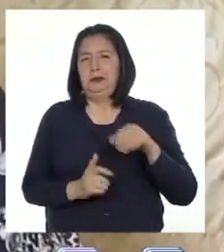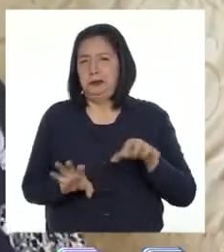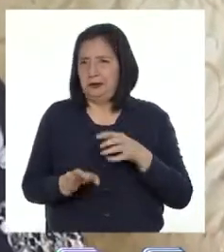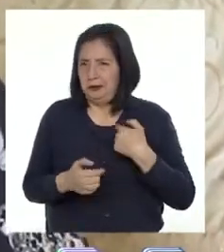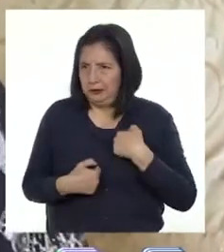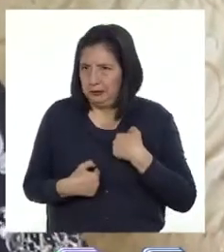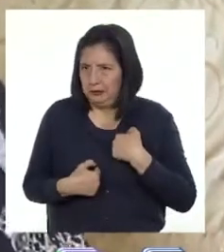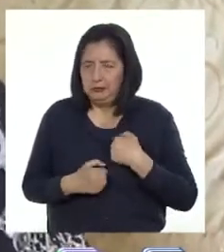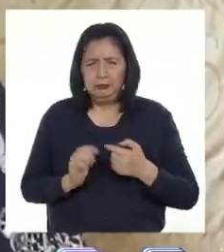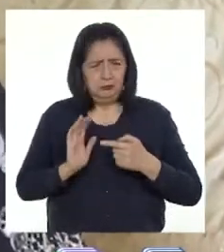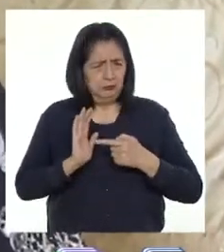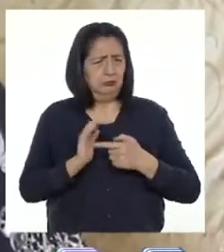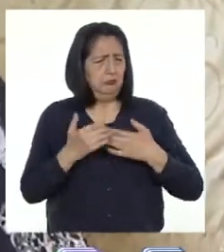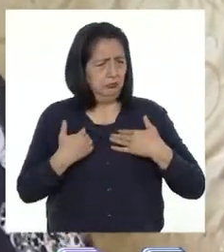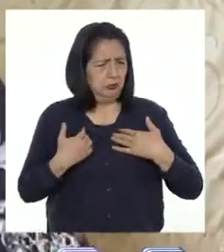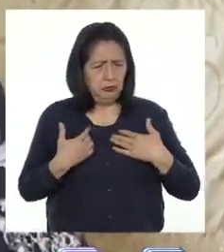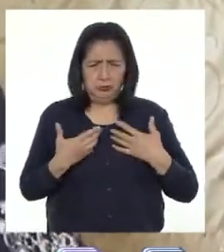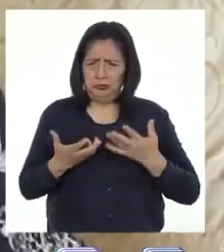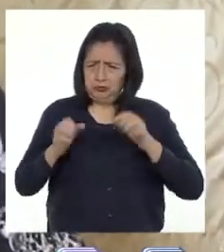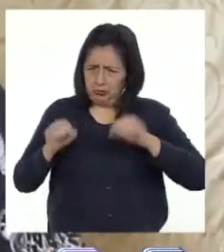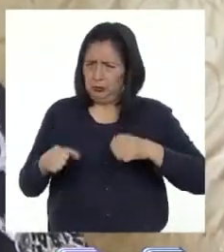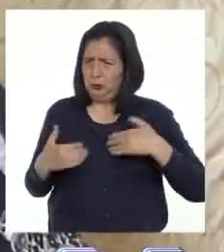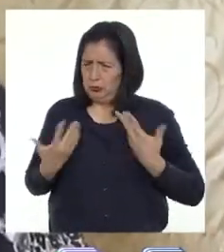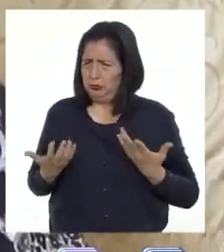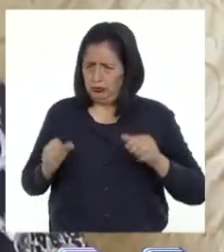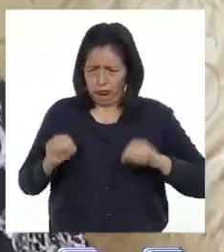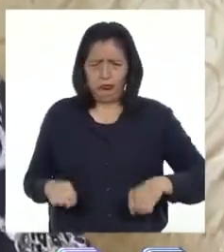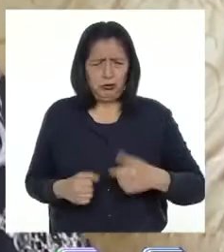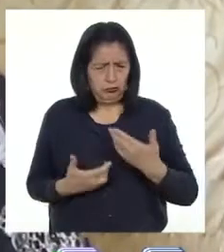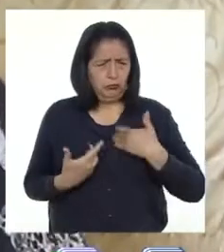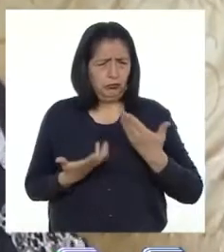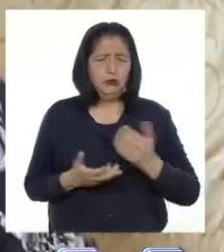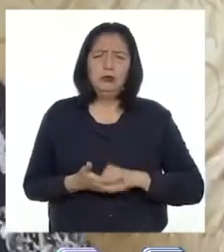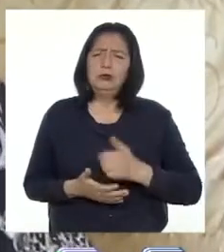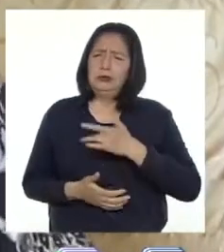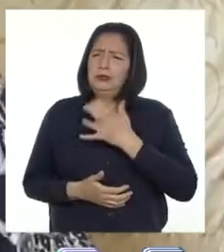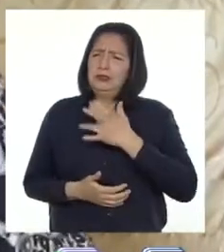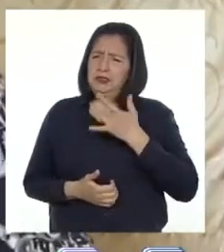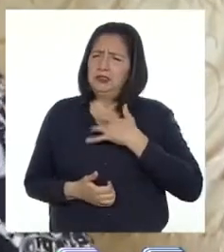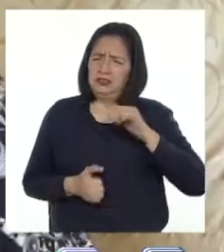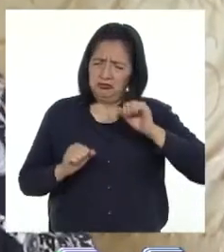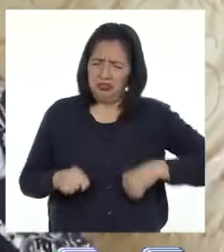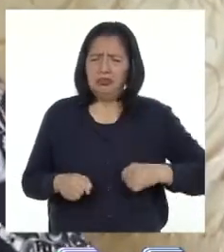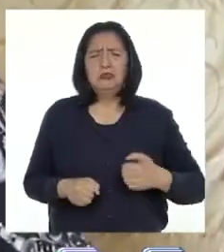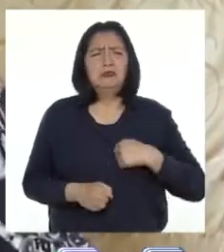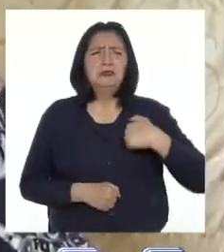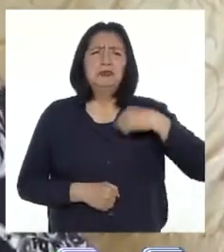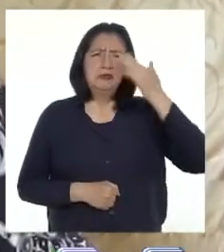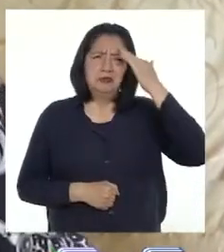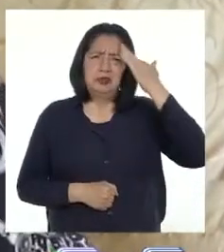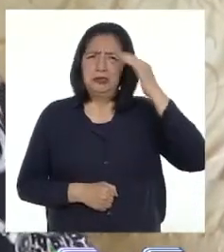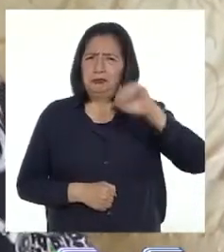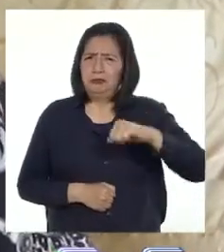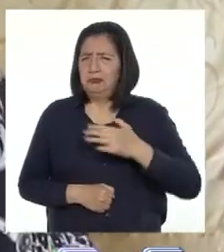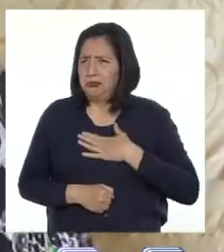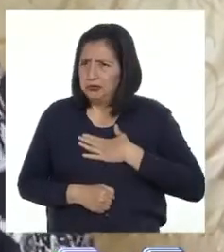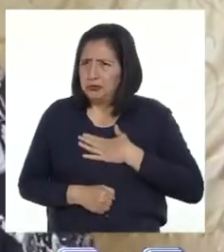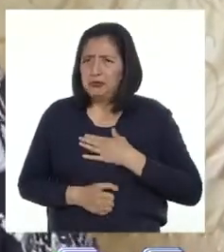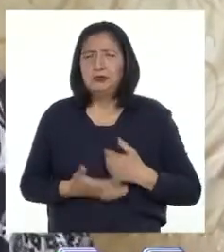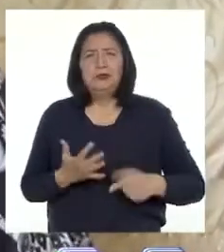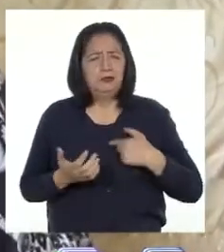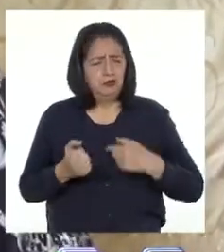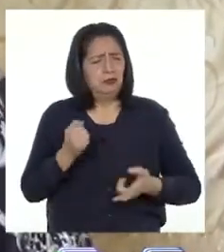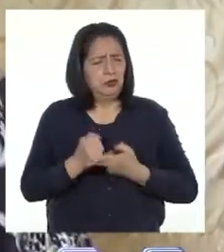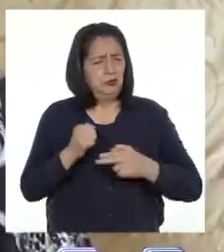fue mostrarme que yo sí podía. Sentirme segura de lo que yo sabía,